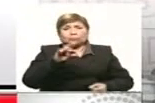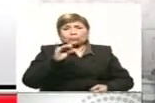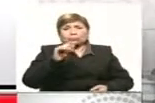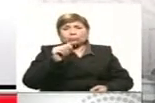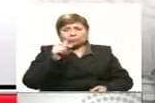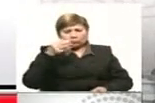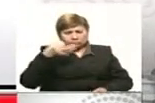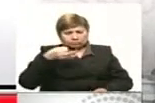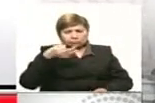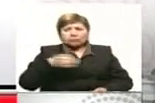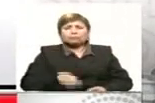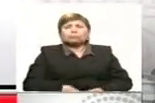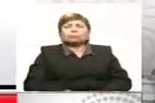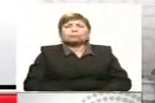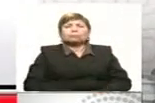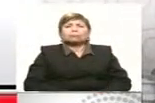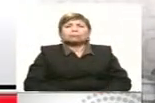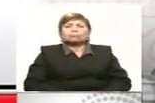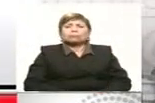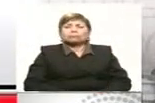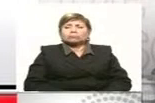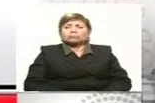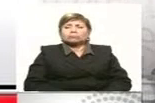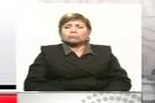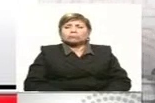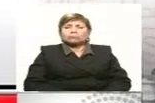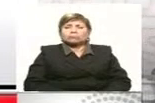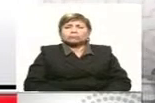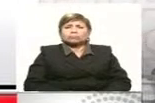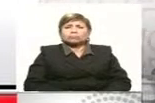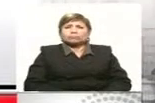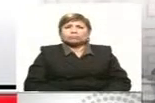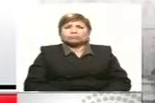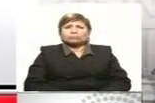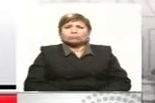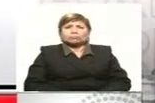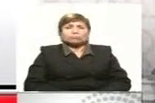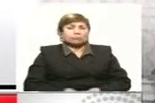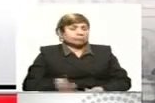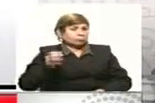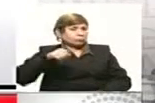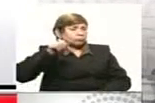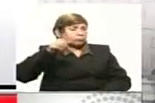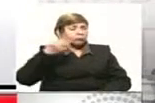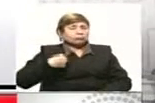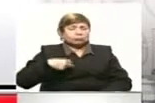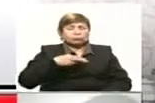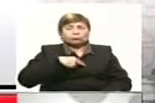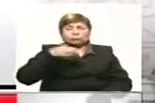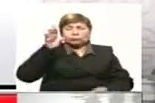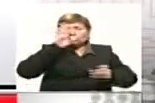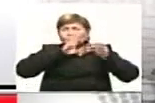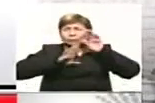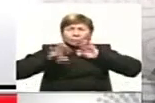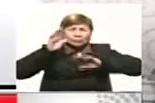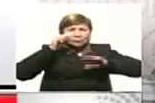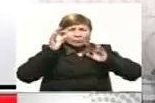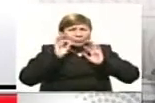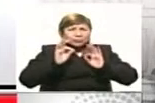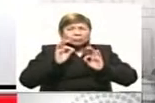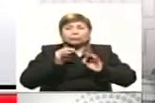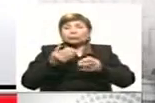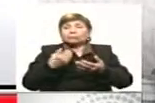mencionó, efectivamente, como indiqué, es un programa, es un asunto que nos preocupa en particular y sobre el cual vamos